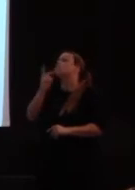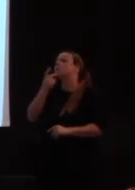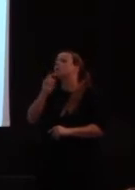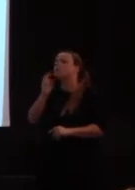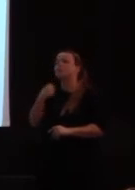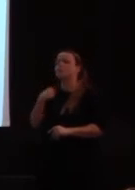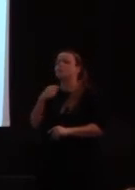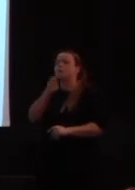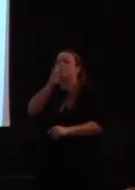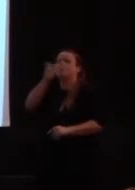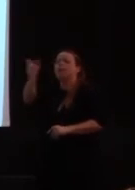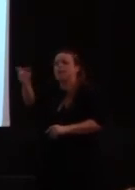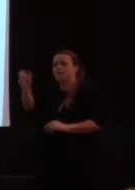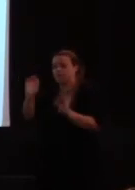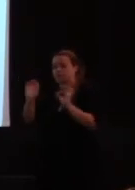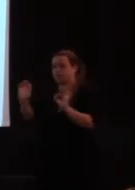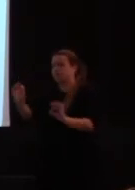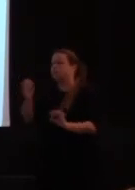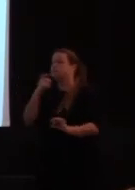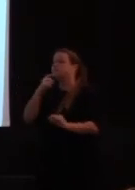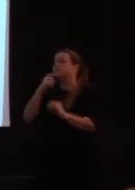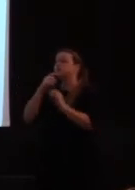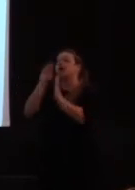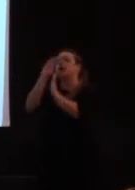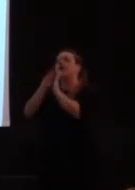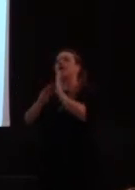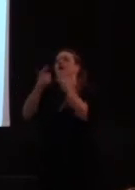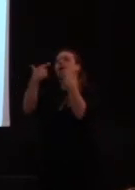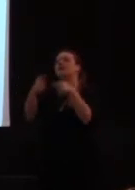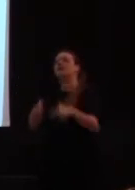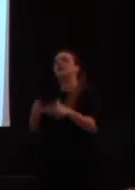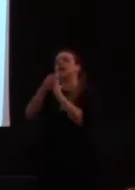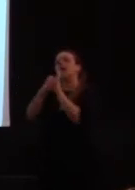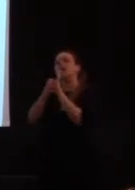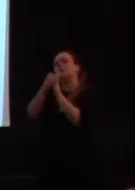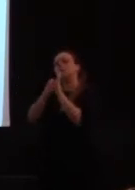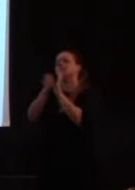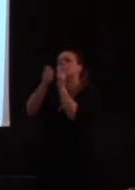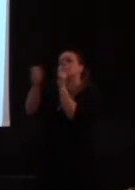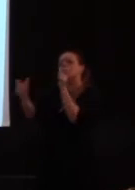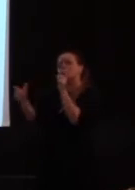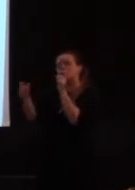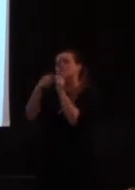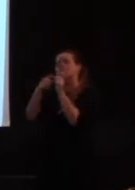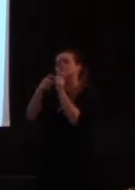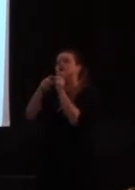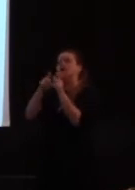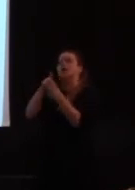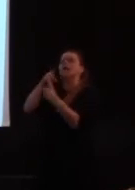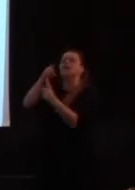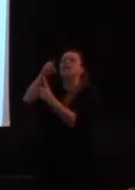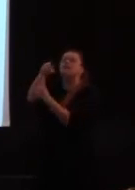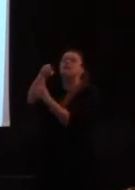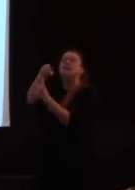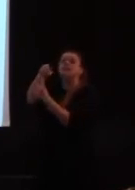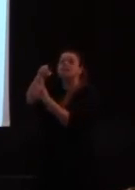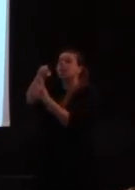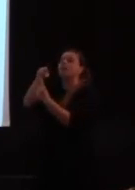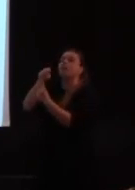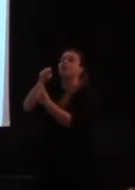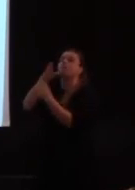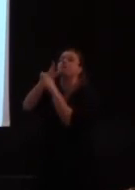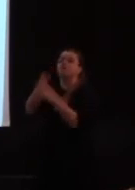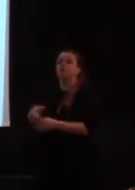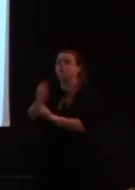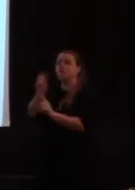estas palabras, el pronombre es una categoría gramatical a la cual pertenecen las palabras cuyo referente emotivo, sino que se determina en